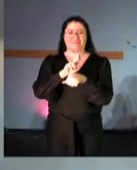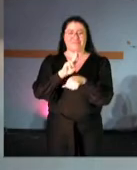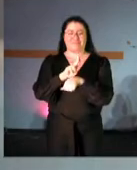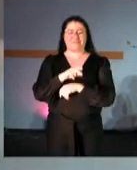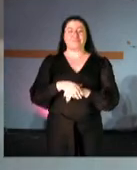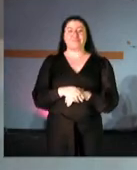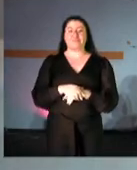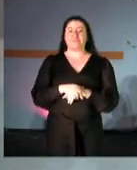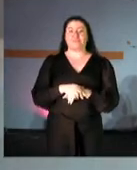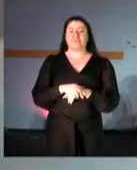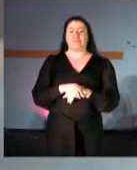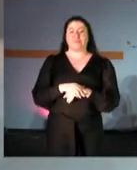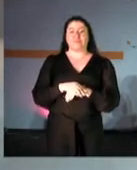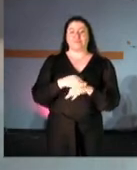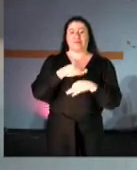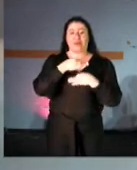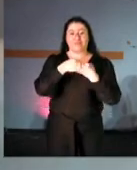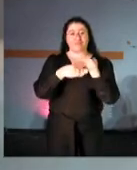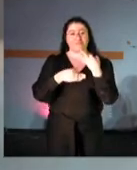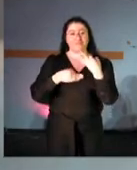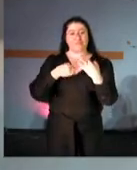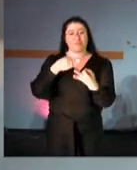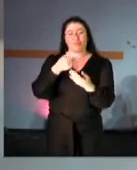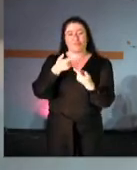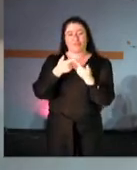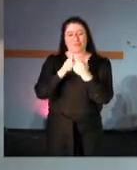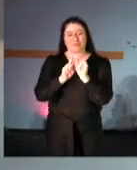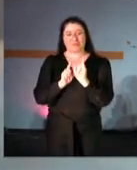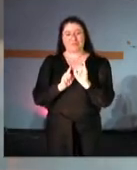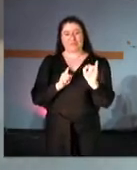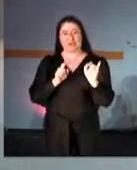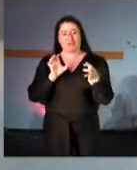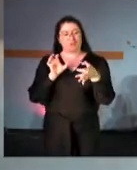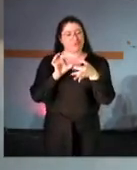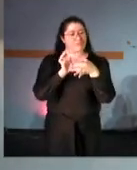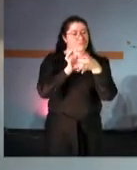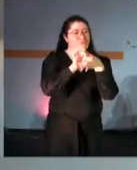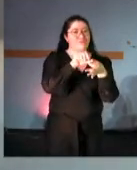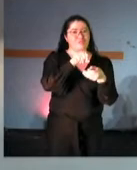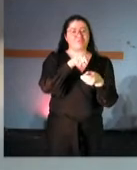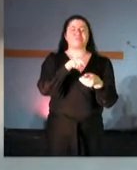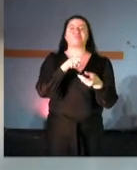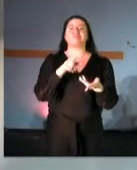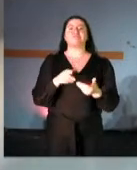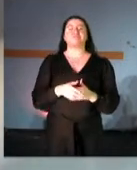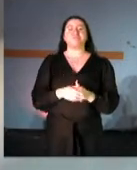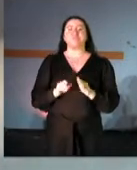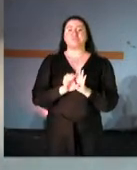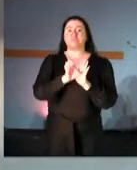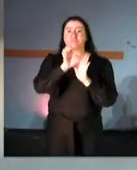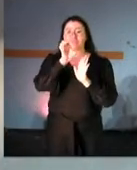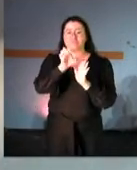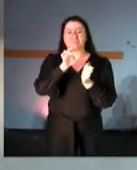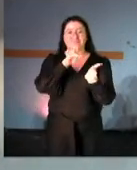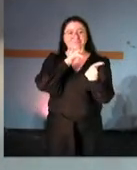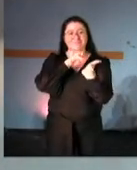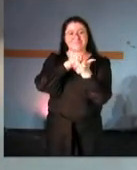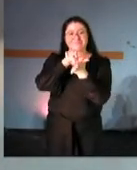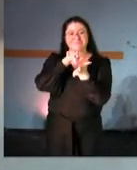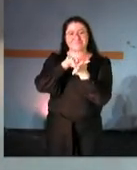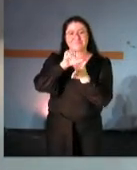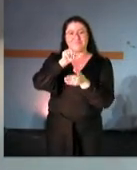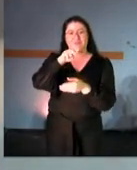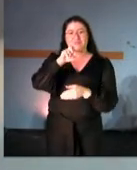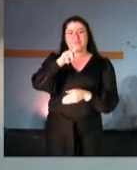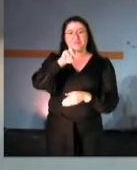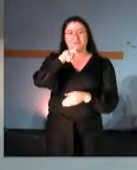Toda la izquierda mundial se solidarizó con Sandino en el momento. El movimiento comunista, por ejemplo, apoyó a Sandino